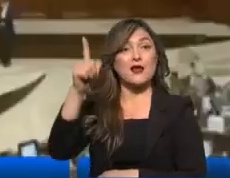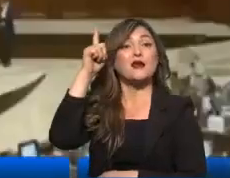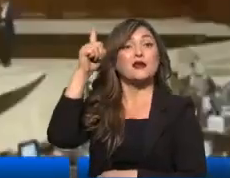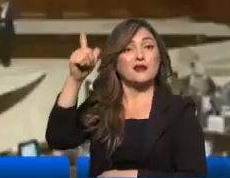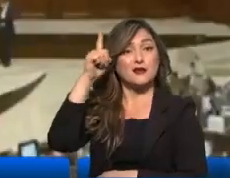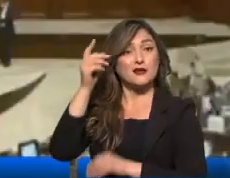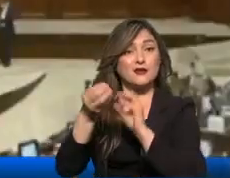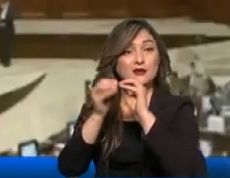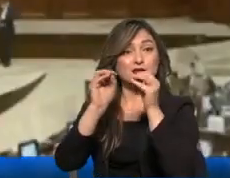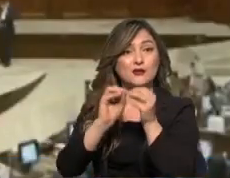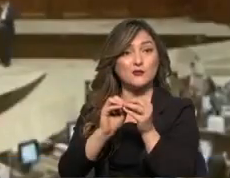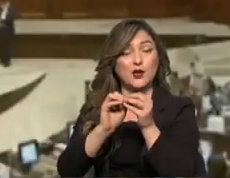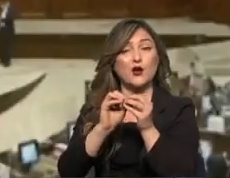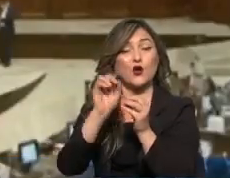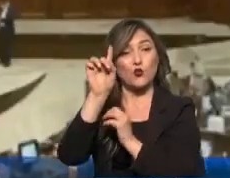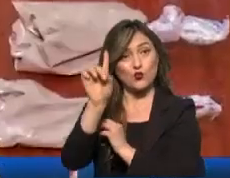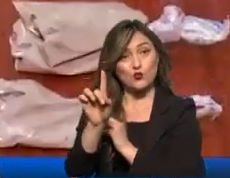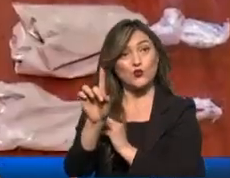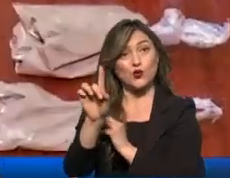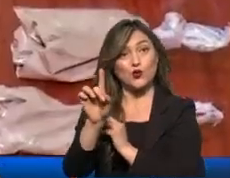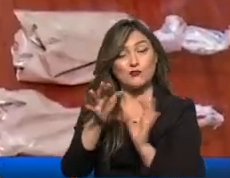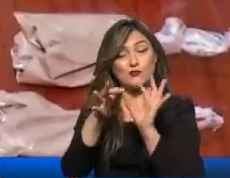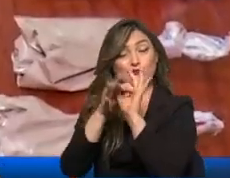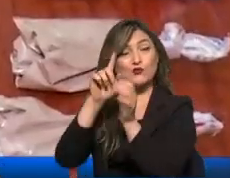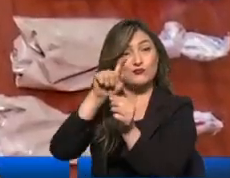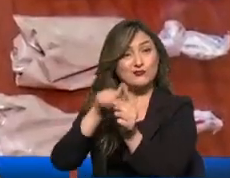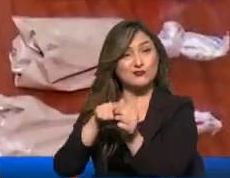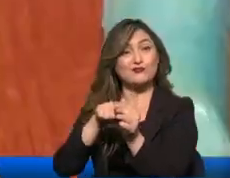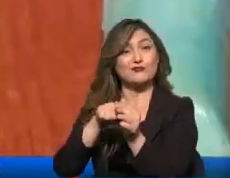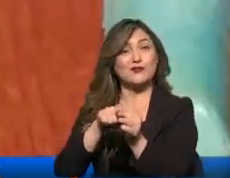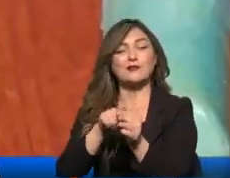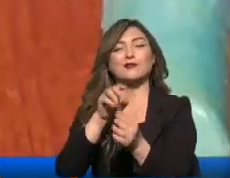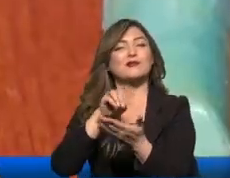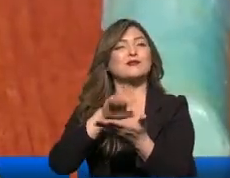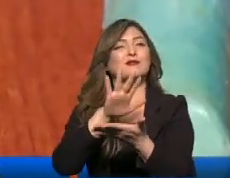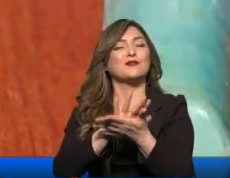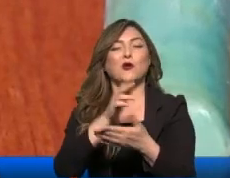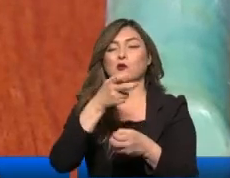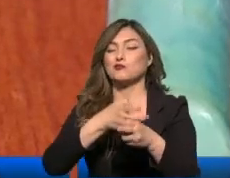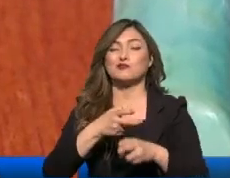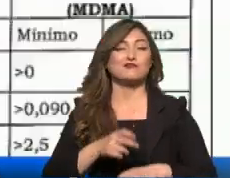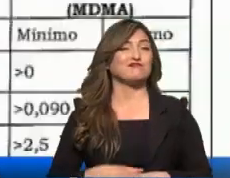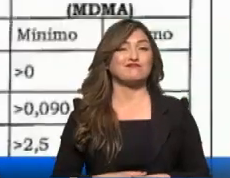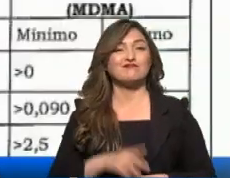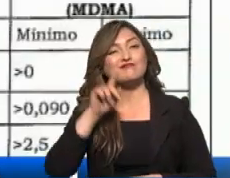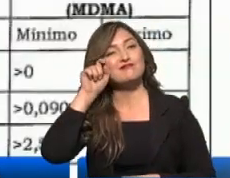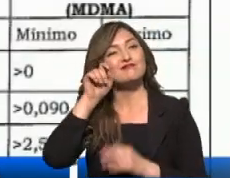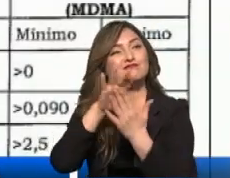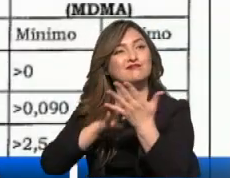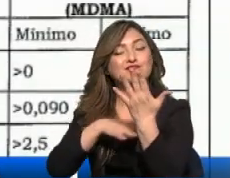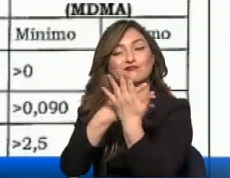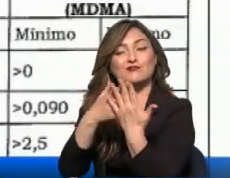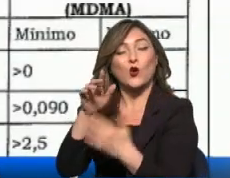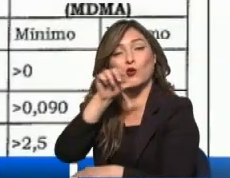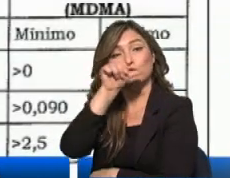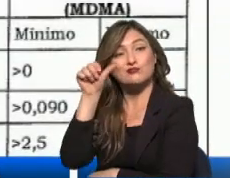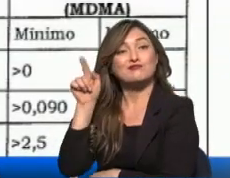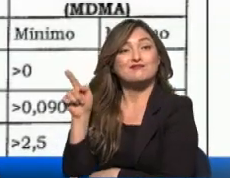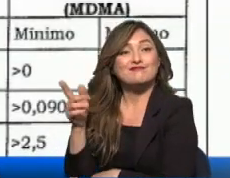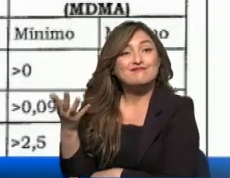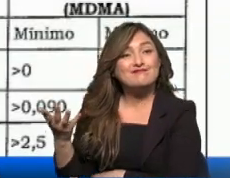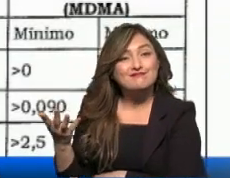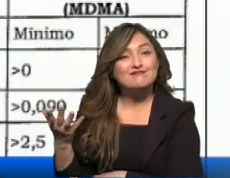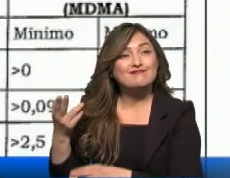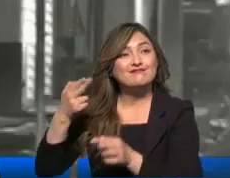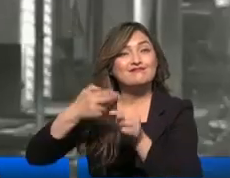pertenece la bancada de legisladores de Unión por la Esperanza, considera que no se está empleando la forma correcta, pues recuerda que la tabla de consumo de drogas como tal no es